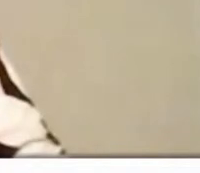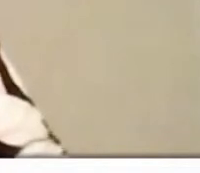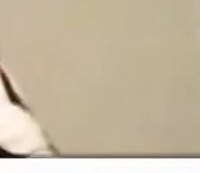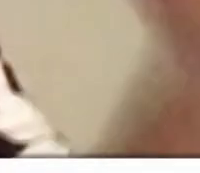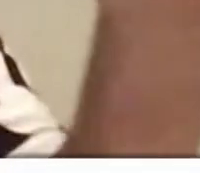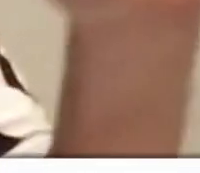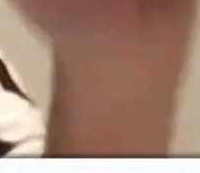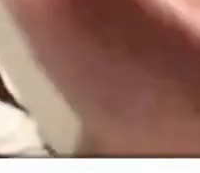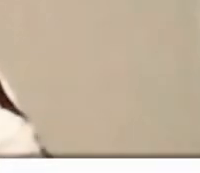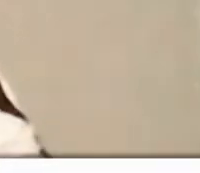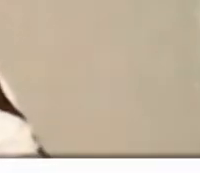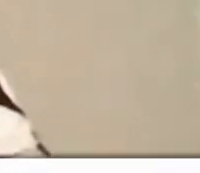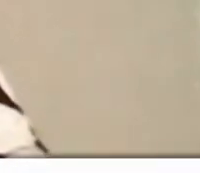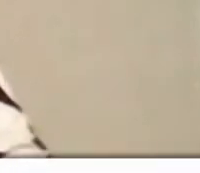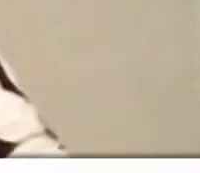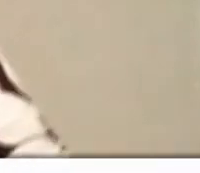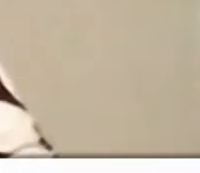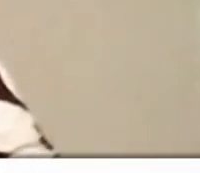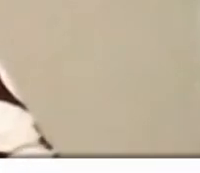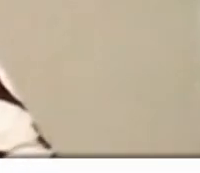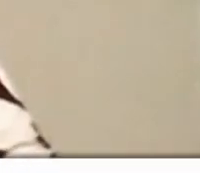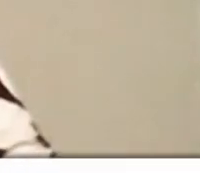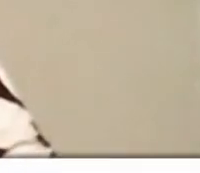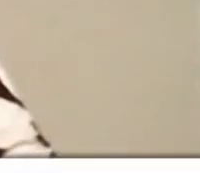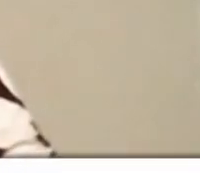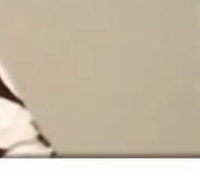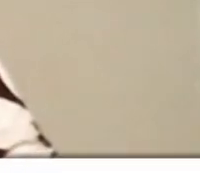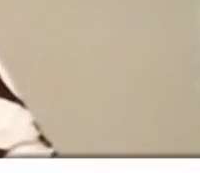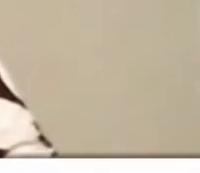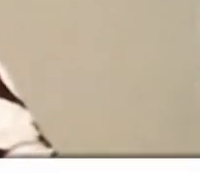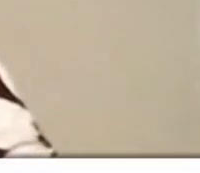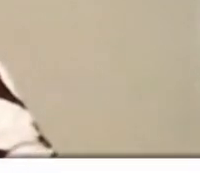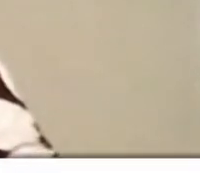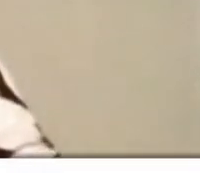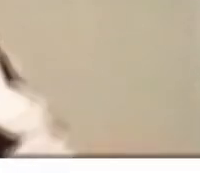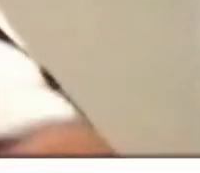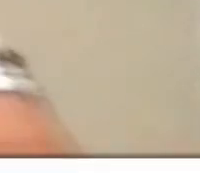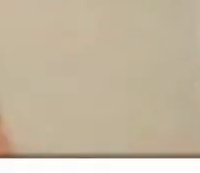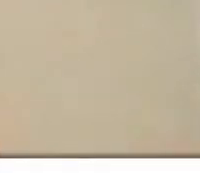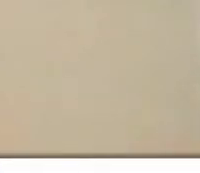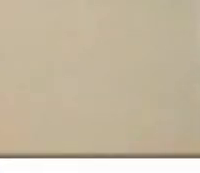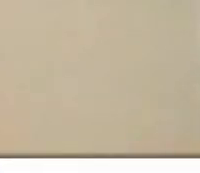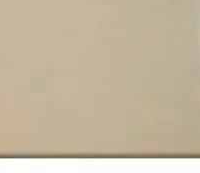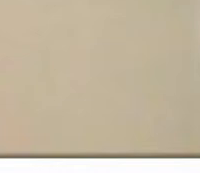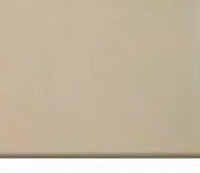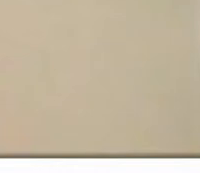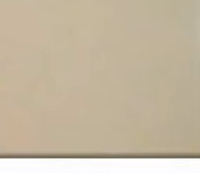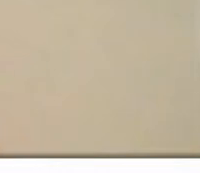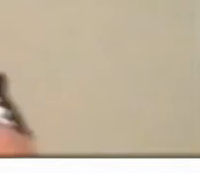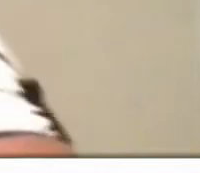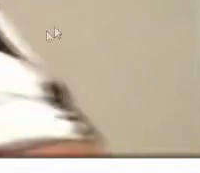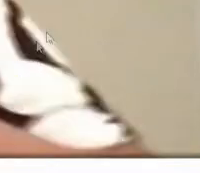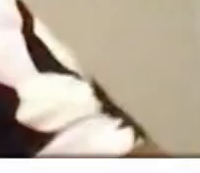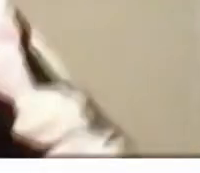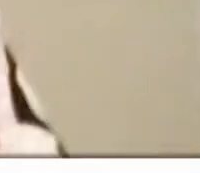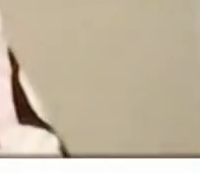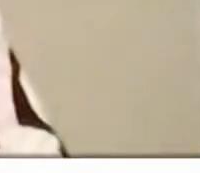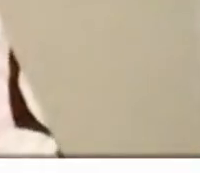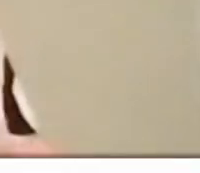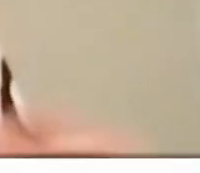Sí, sí. Yo, presidente Jimena Sol. Se escucha muy bajo el sonido. Diputada Armas